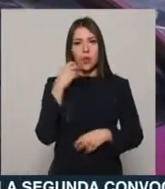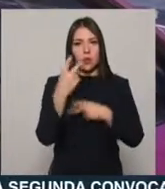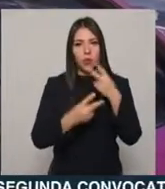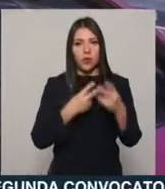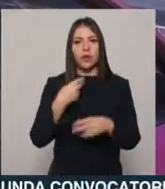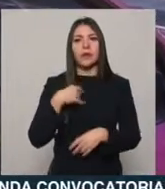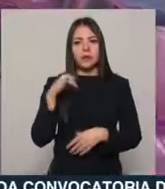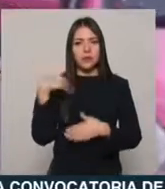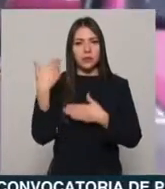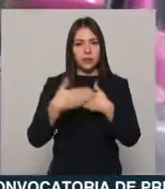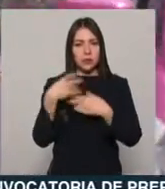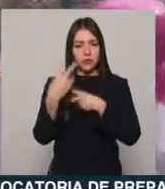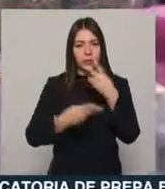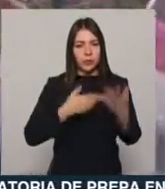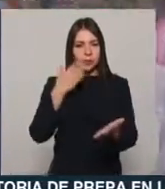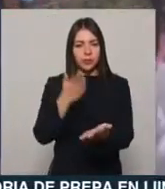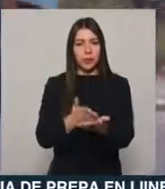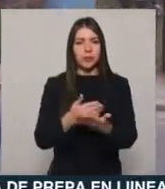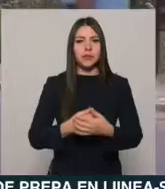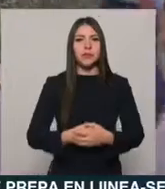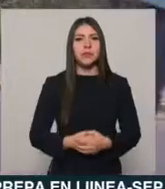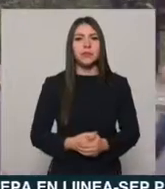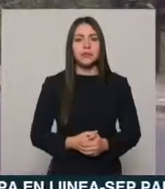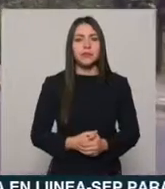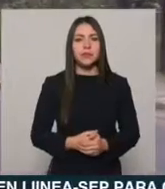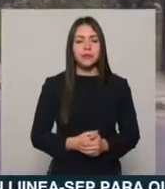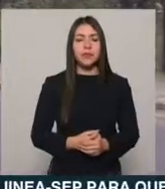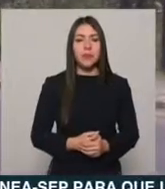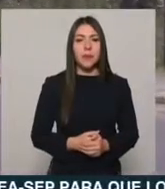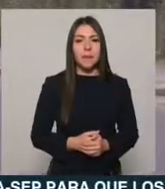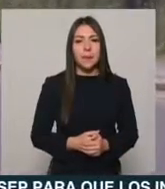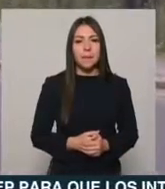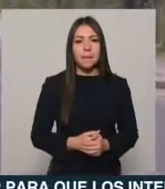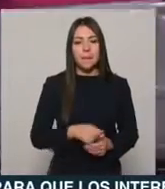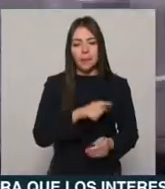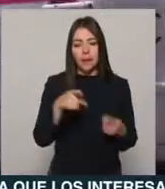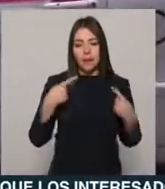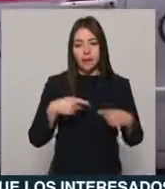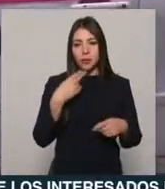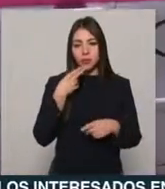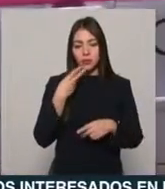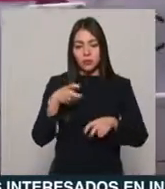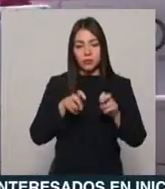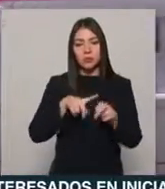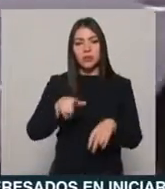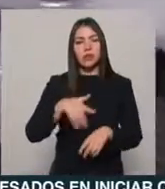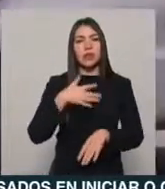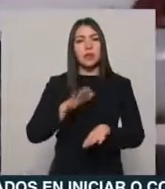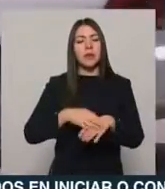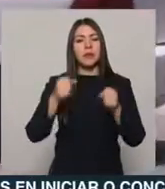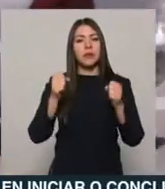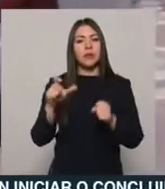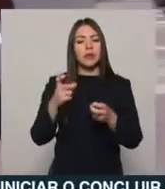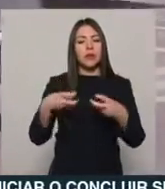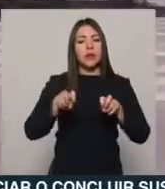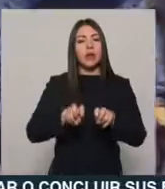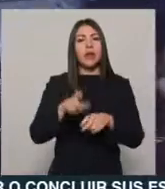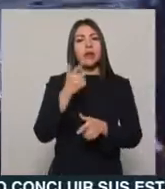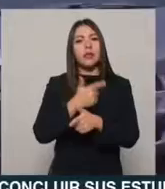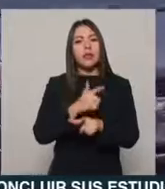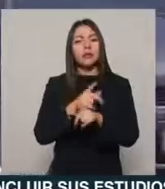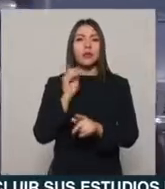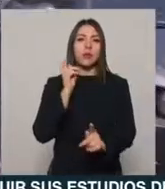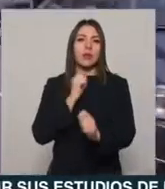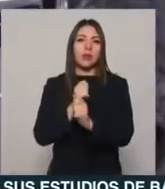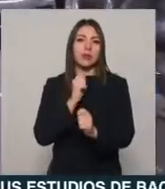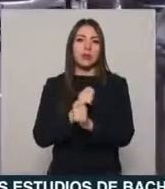pero lo voy a hacer. Los usuarios coincidieron en que esta medida logrará que se sientan más seguros al abordar un taxi o transporte público,